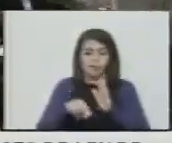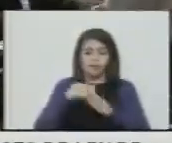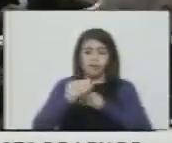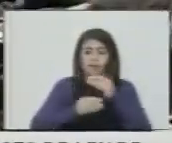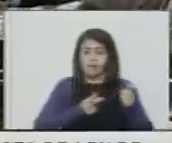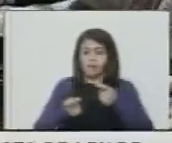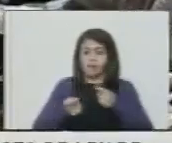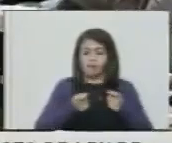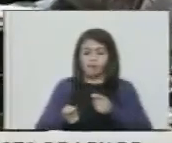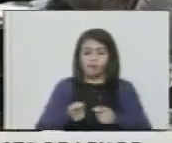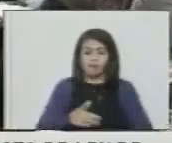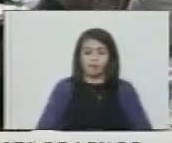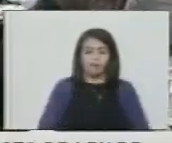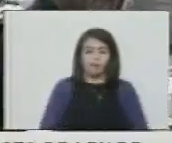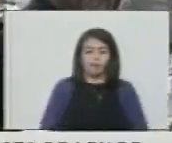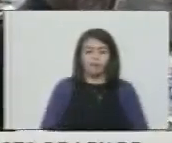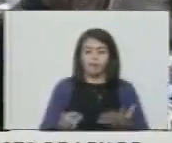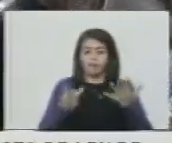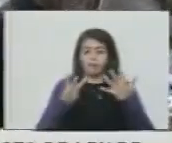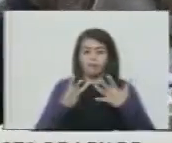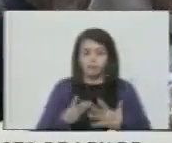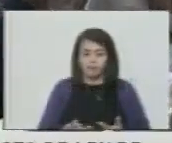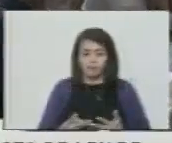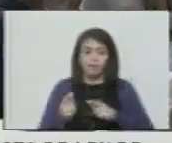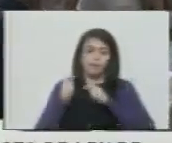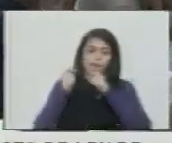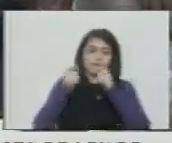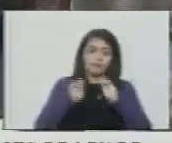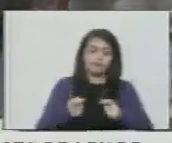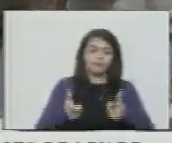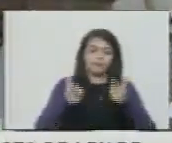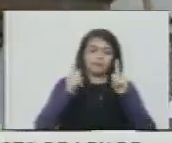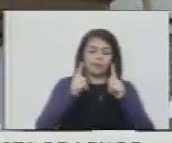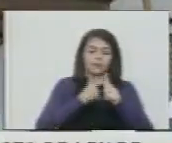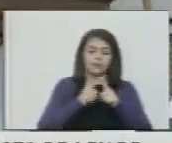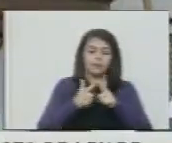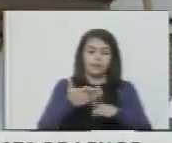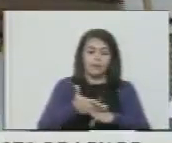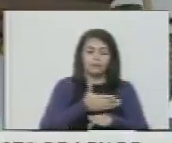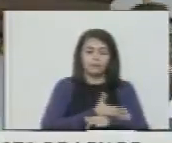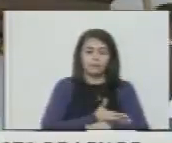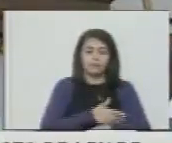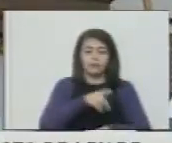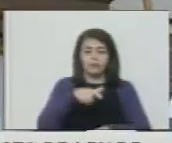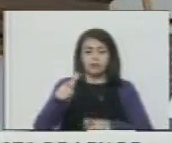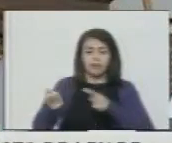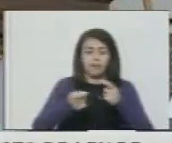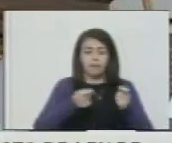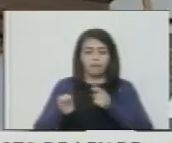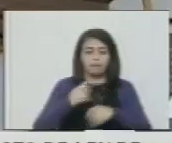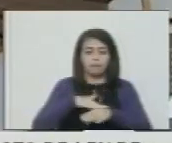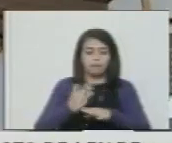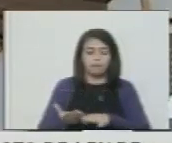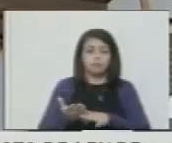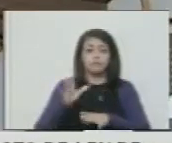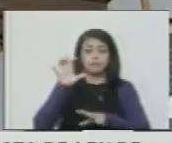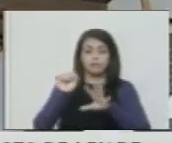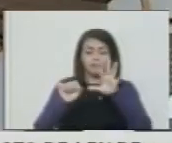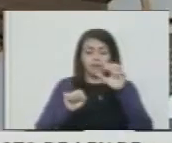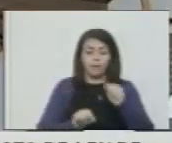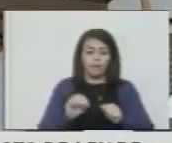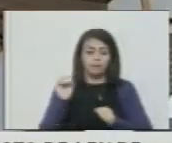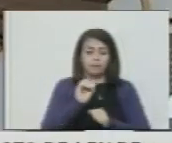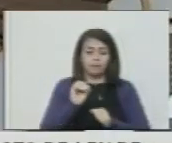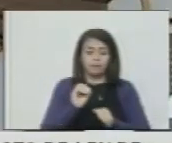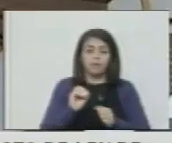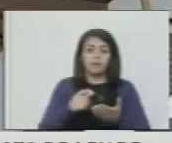reglamento y las normas que regulen la materia. 8. Otorgar autorización previa a los sujetos regulados para la